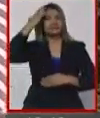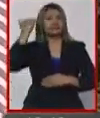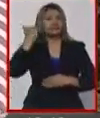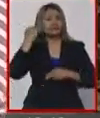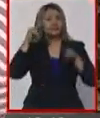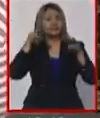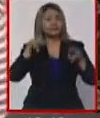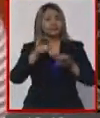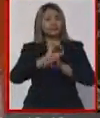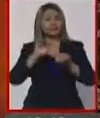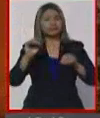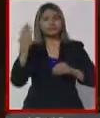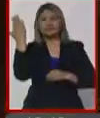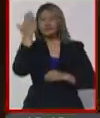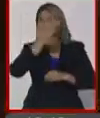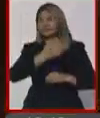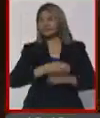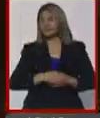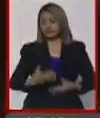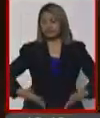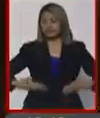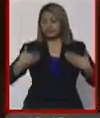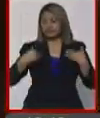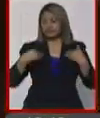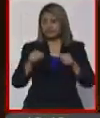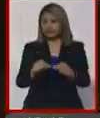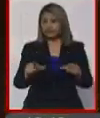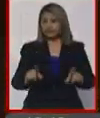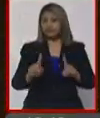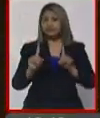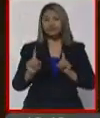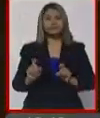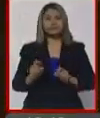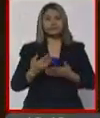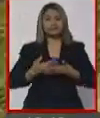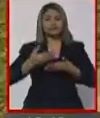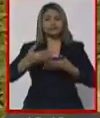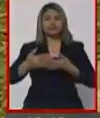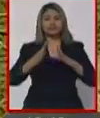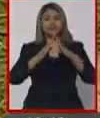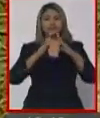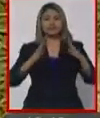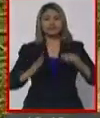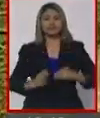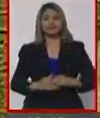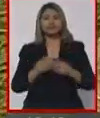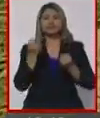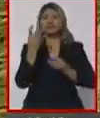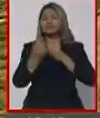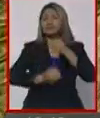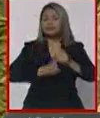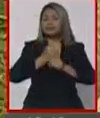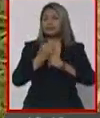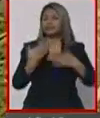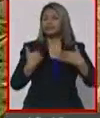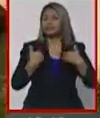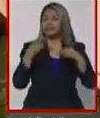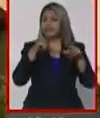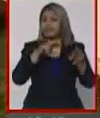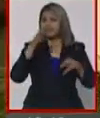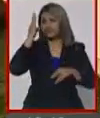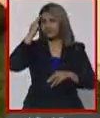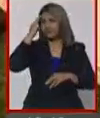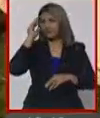no la vean la demás gente. ¿Él es del barrio de aquí, de la zona? De aquí, más allácito vive. ¿Cuántos años más o menos tiene el niño? ¿Usted lo